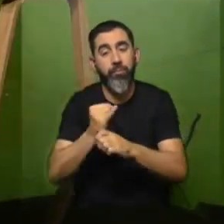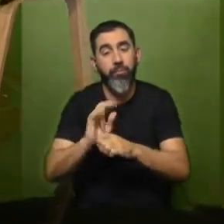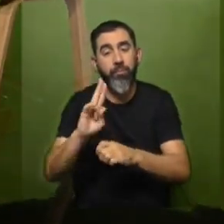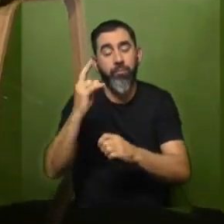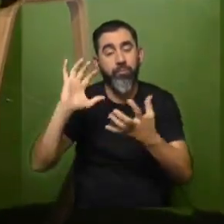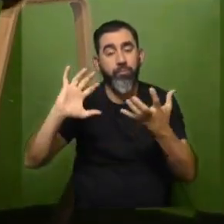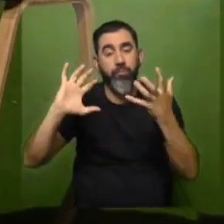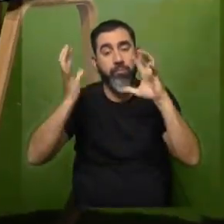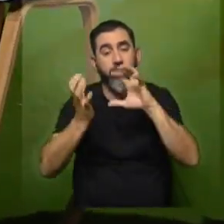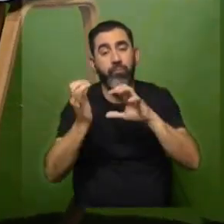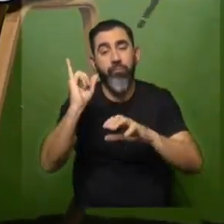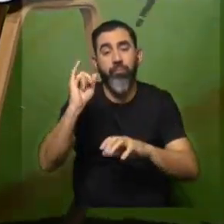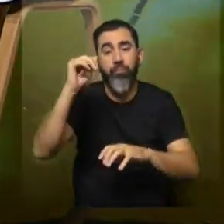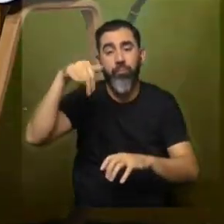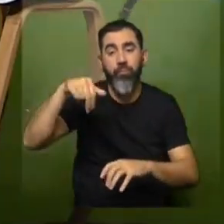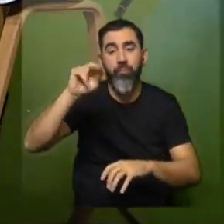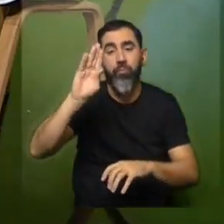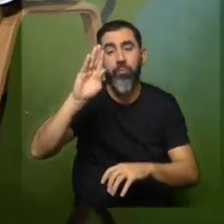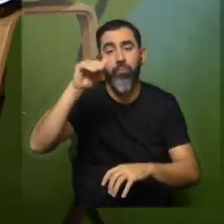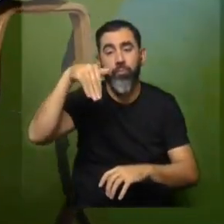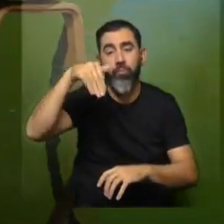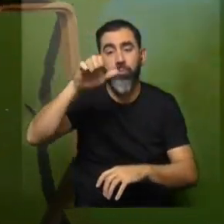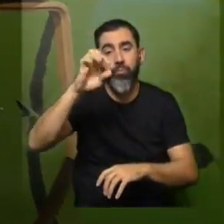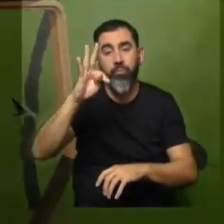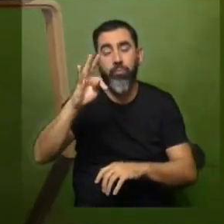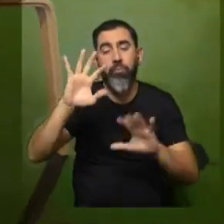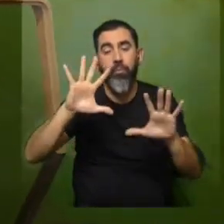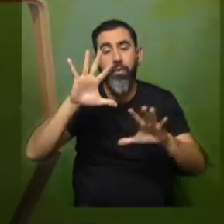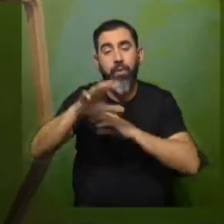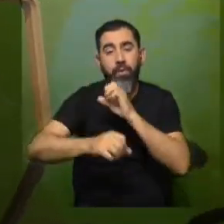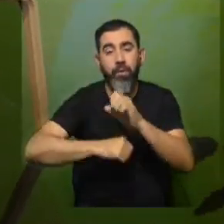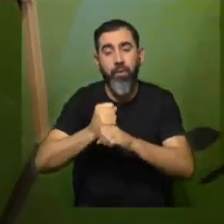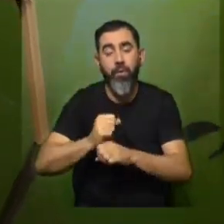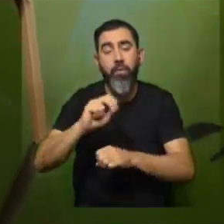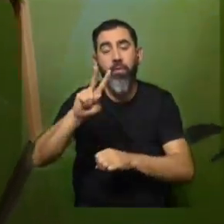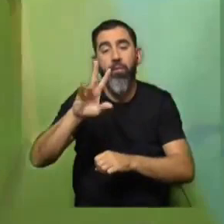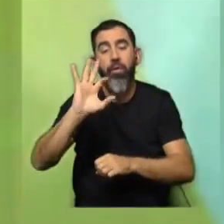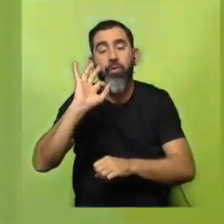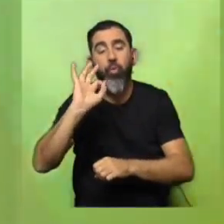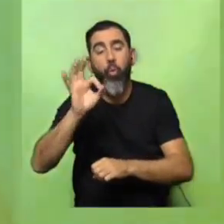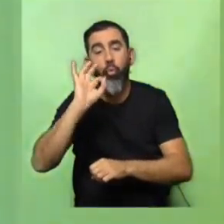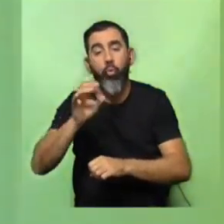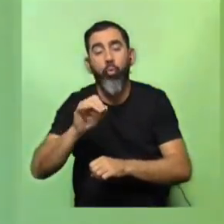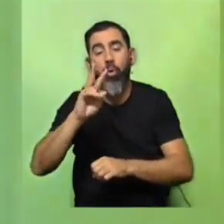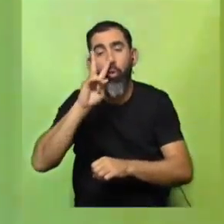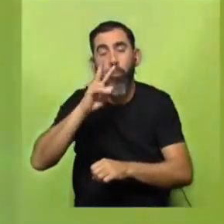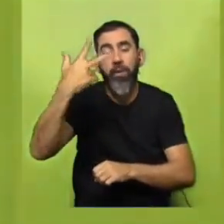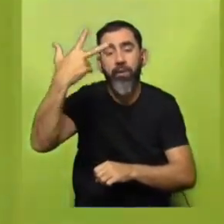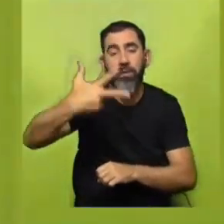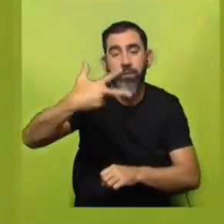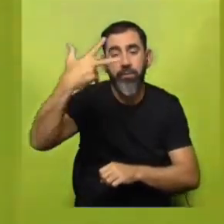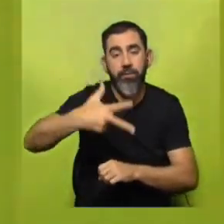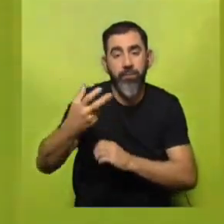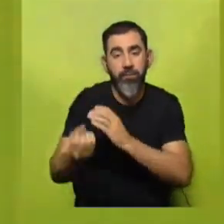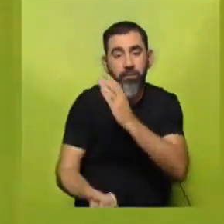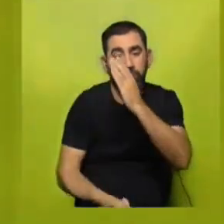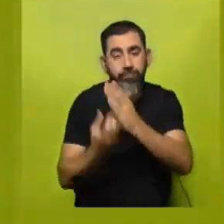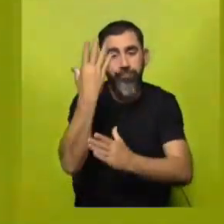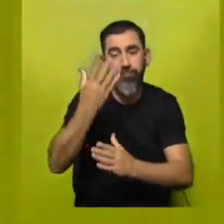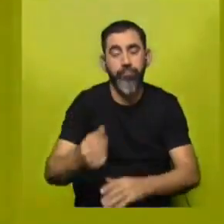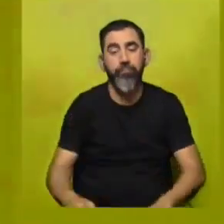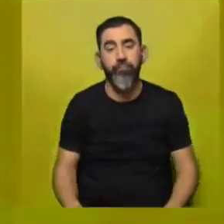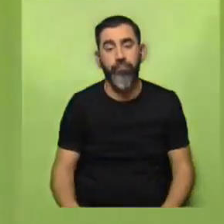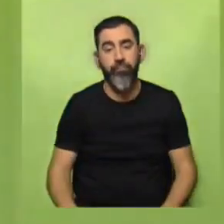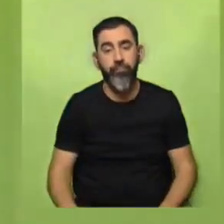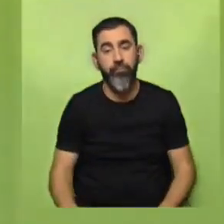de Meteorología está cumpliendo 10 años, se creó el 25 de octubre de 2013, así que bueno, nos